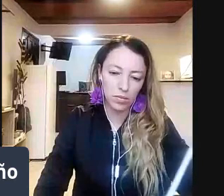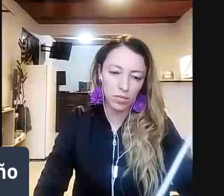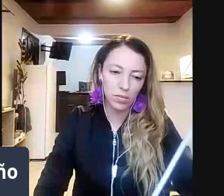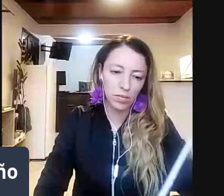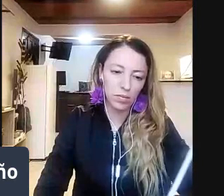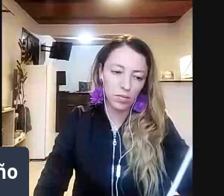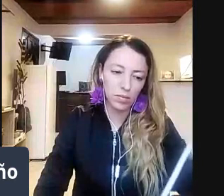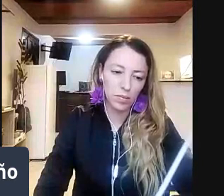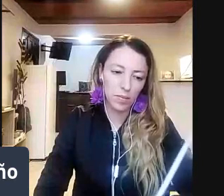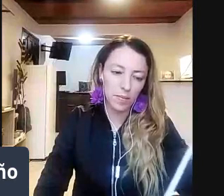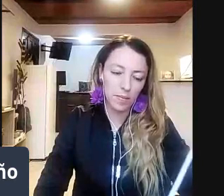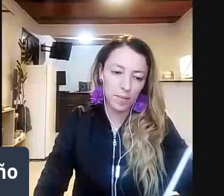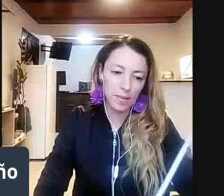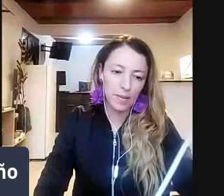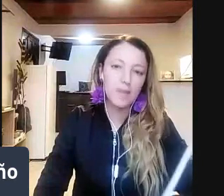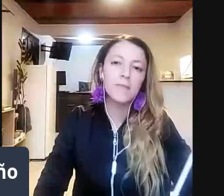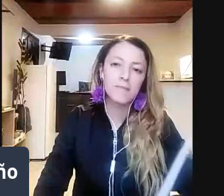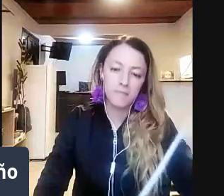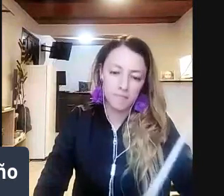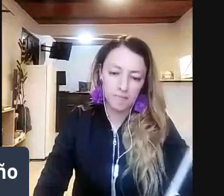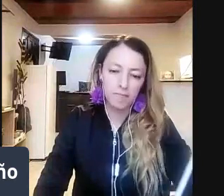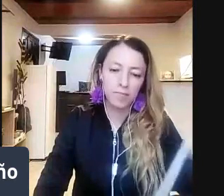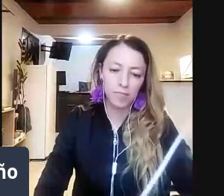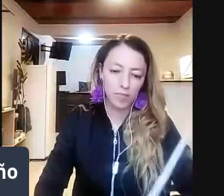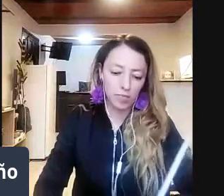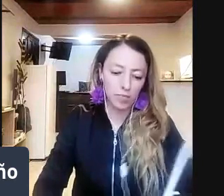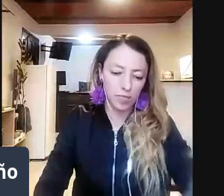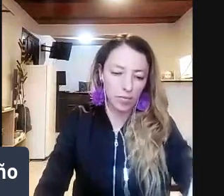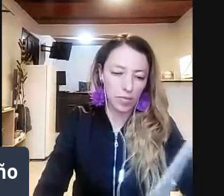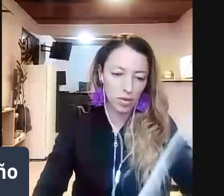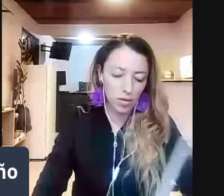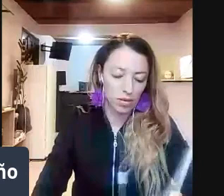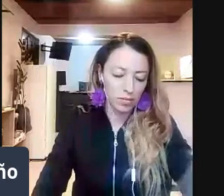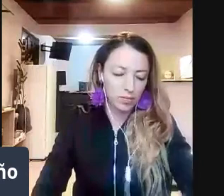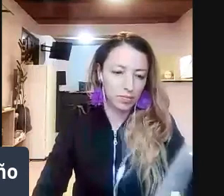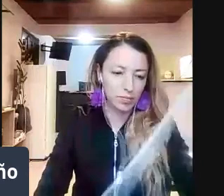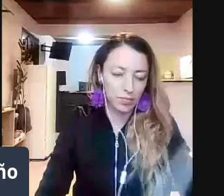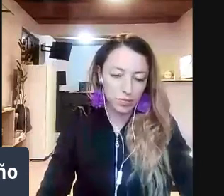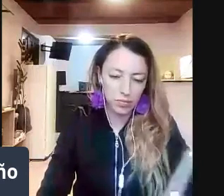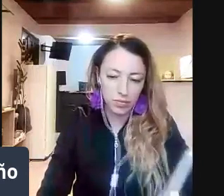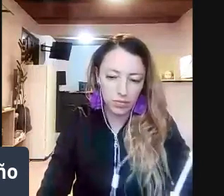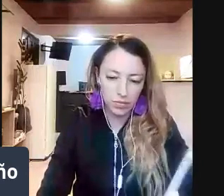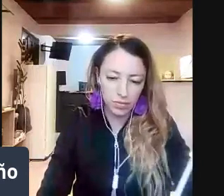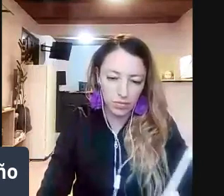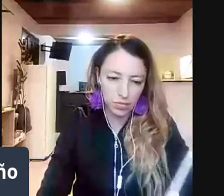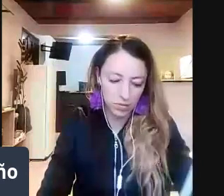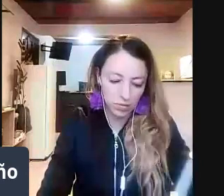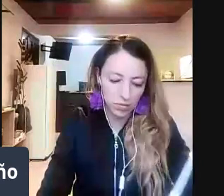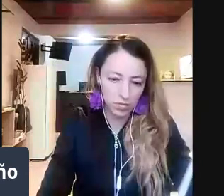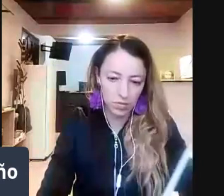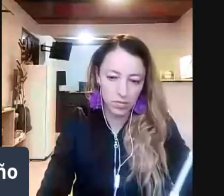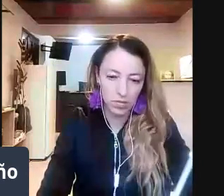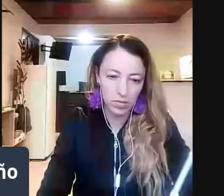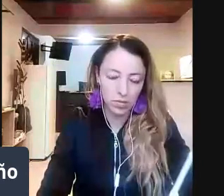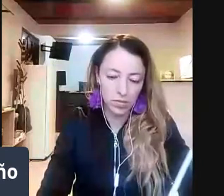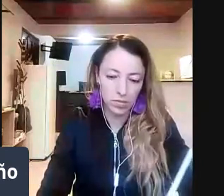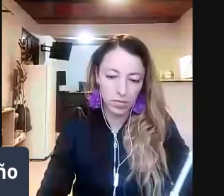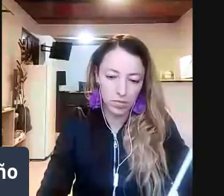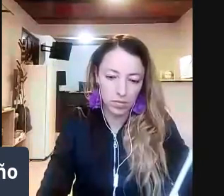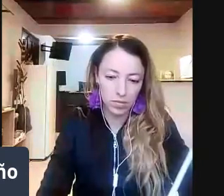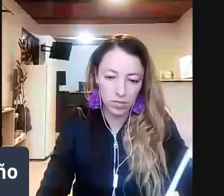ido años habla del teatro de la música me parece que es justamente en esas comunidades lo permite es el